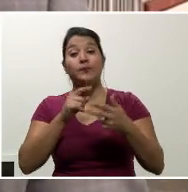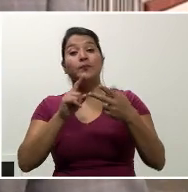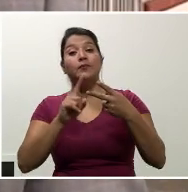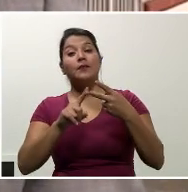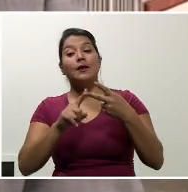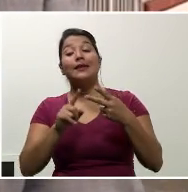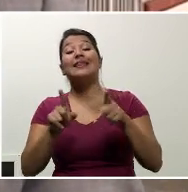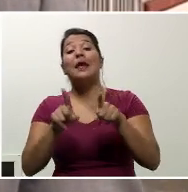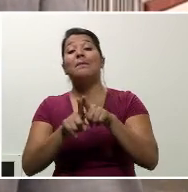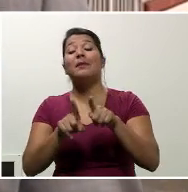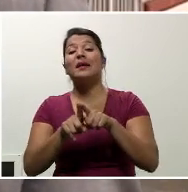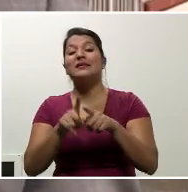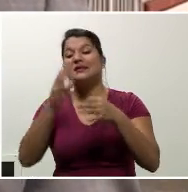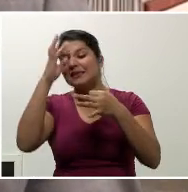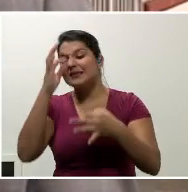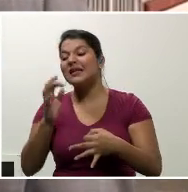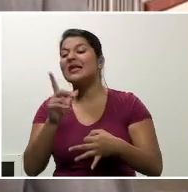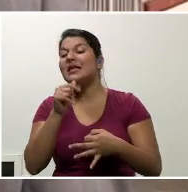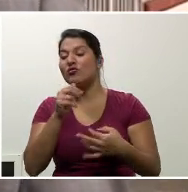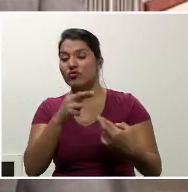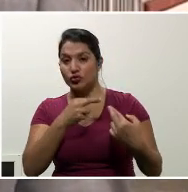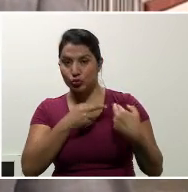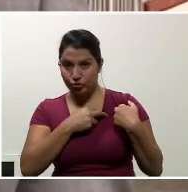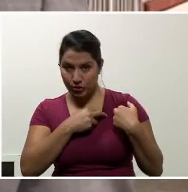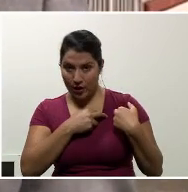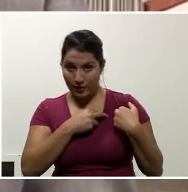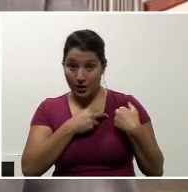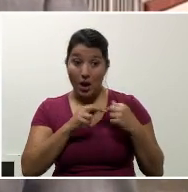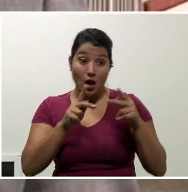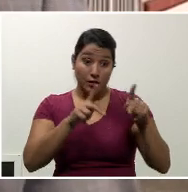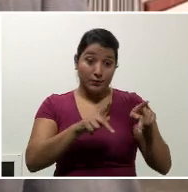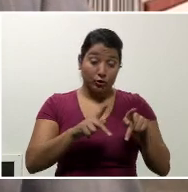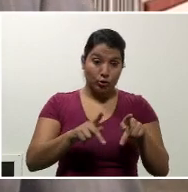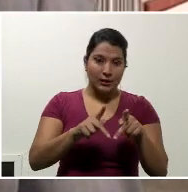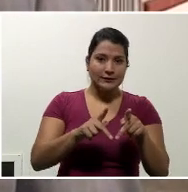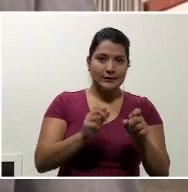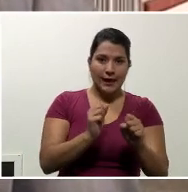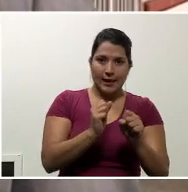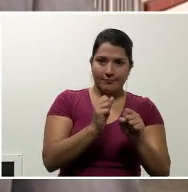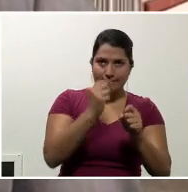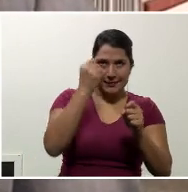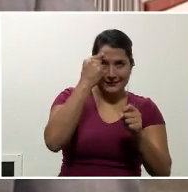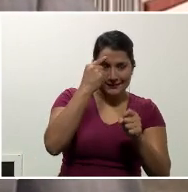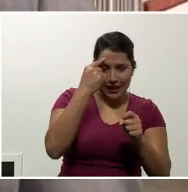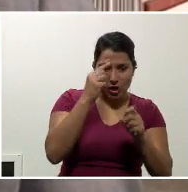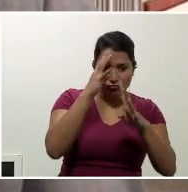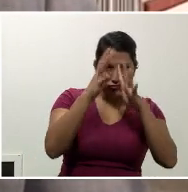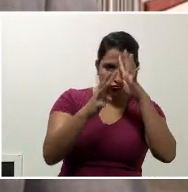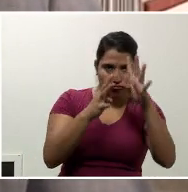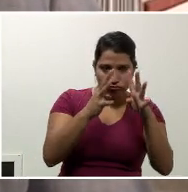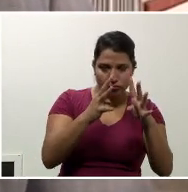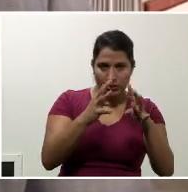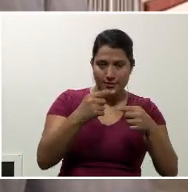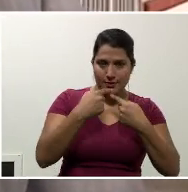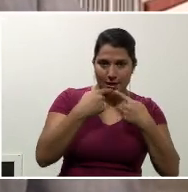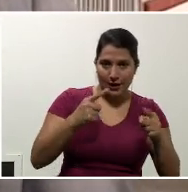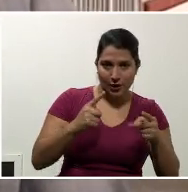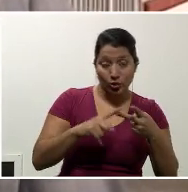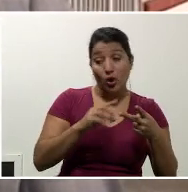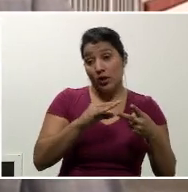los responsables, los autores, tanto los autores intelectuales como los autores materiales, y